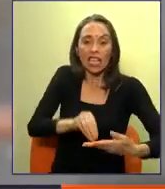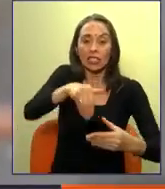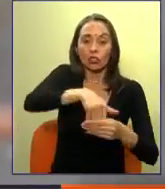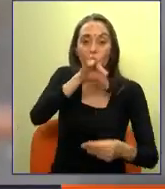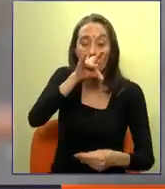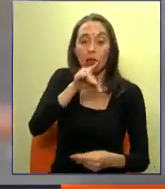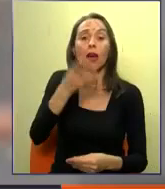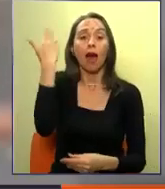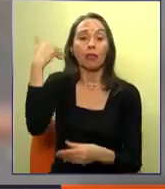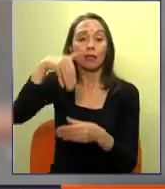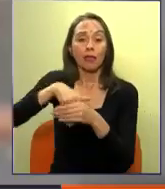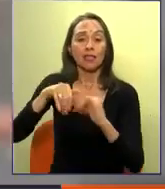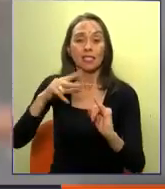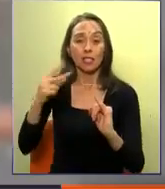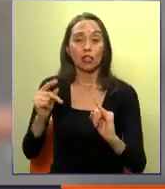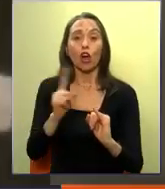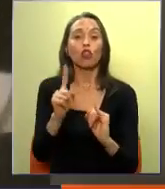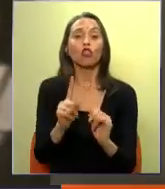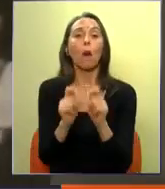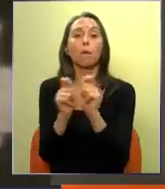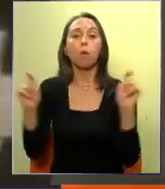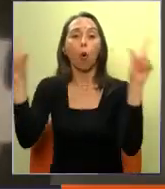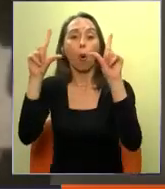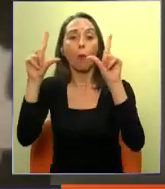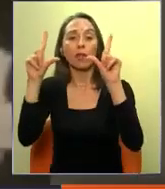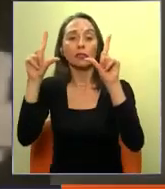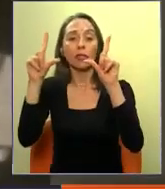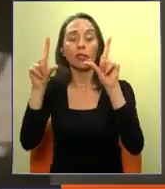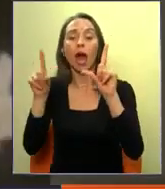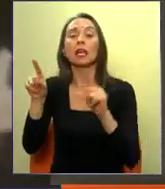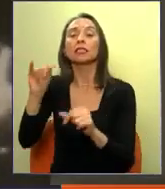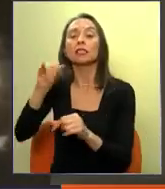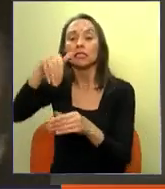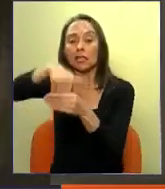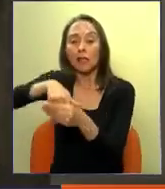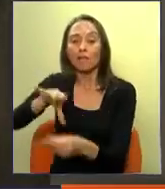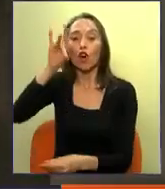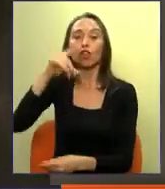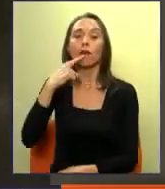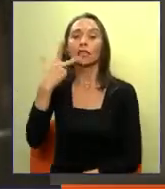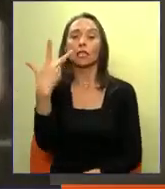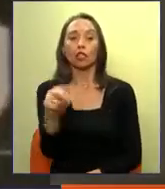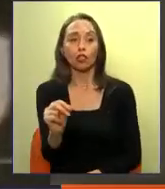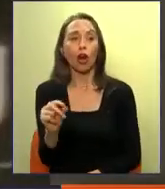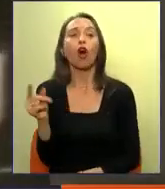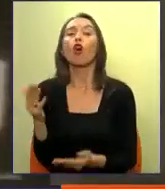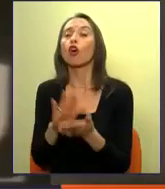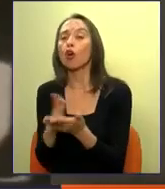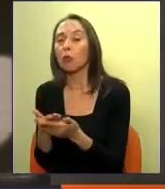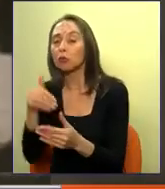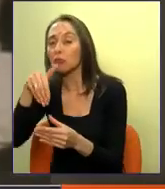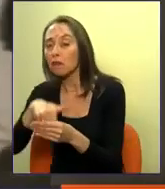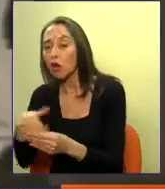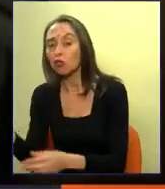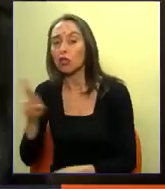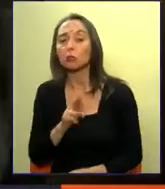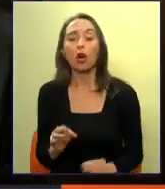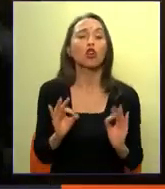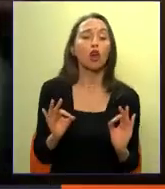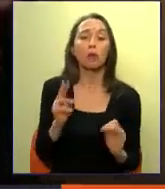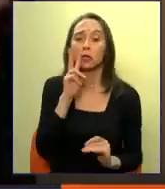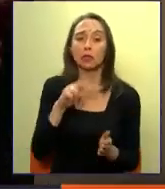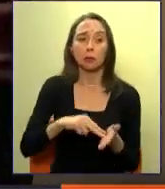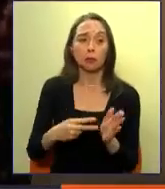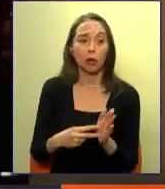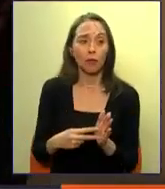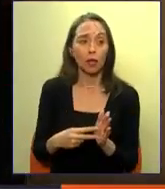había publicidad para la opción no. ¿La votación cómo ha sido? Normal, no ha habido ningún problema. El acto ya se